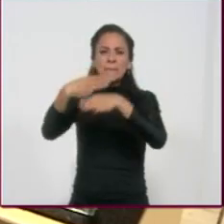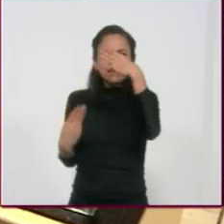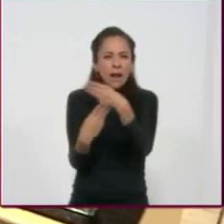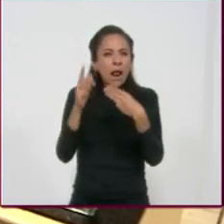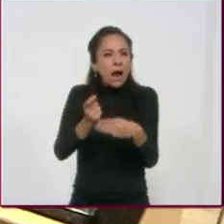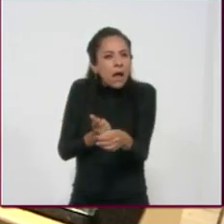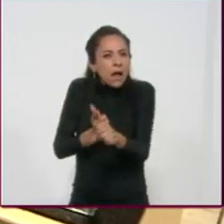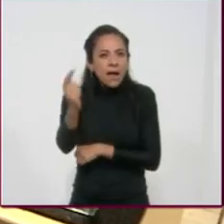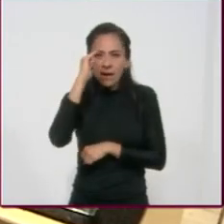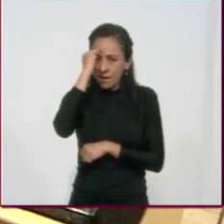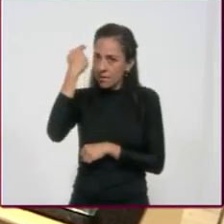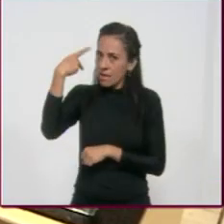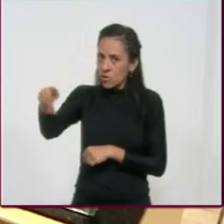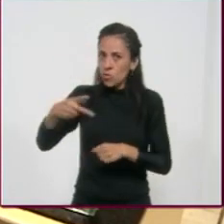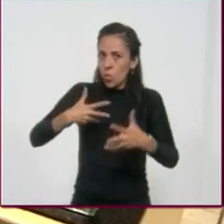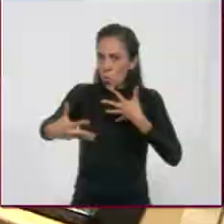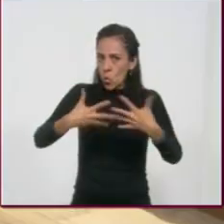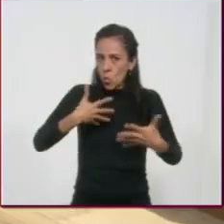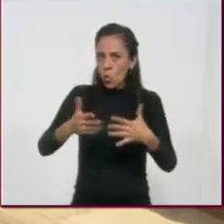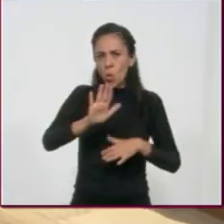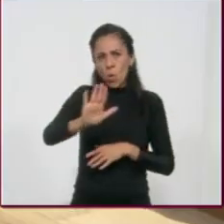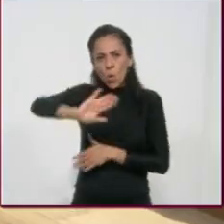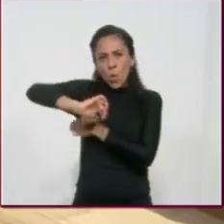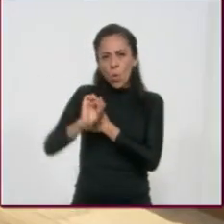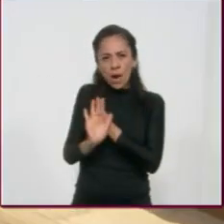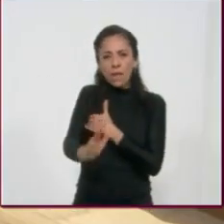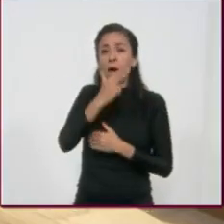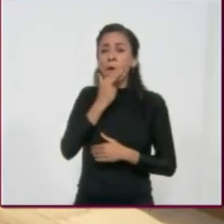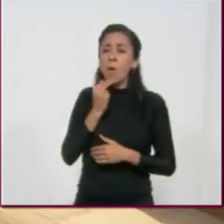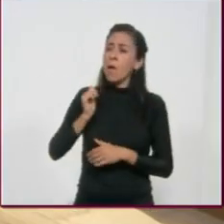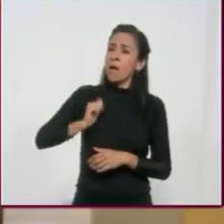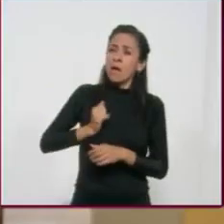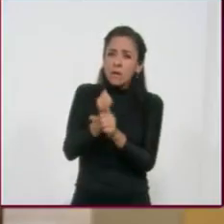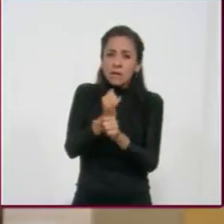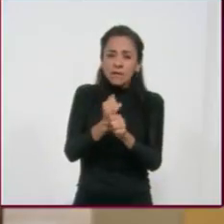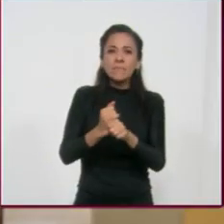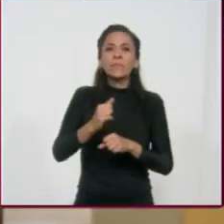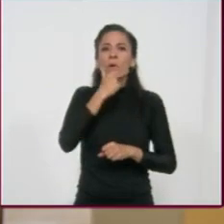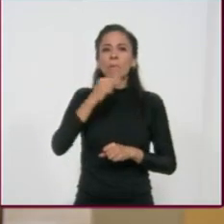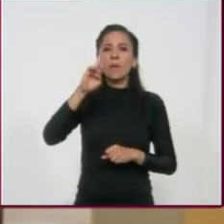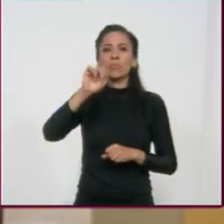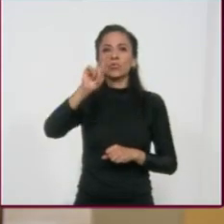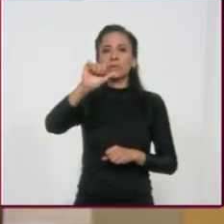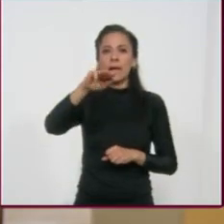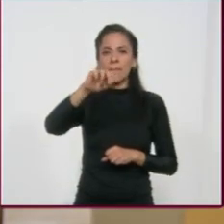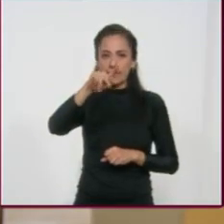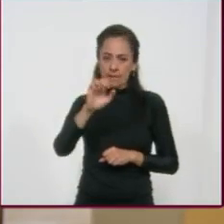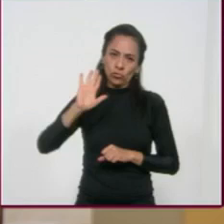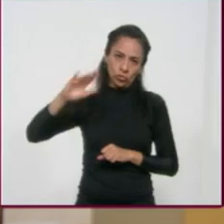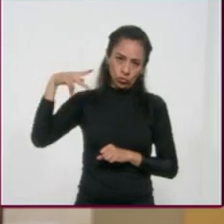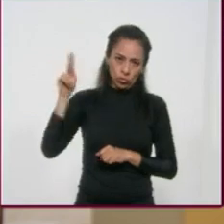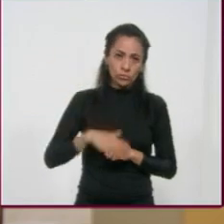de la India. Se trata de una colección particular del antropólogo René Bustamante. Bueno, la India,